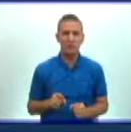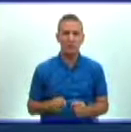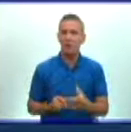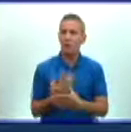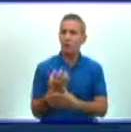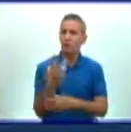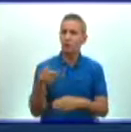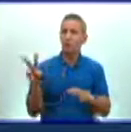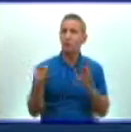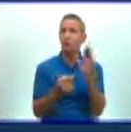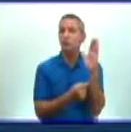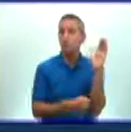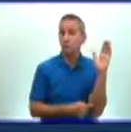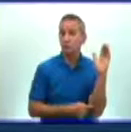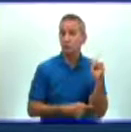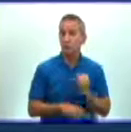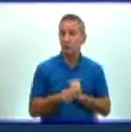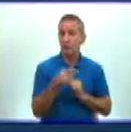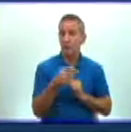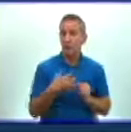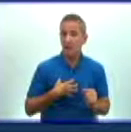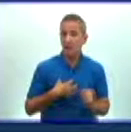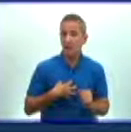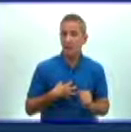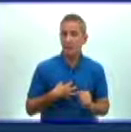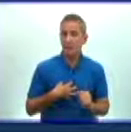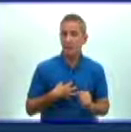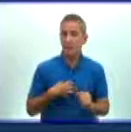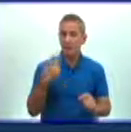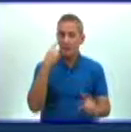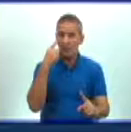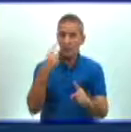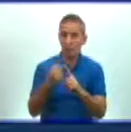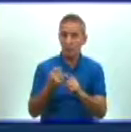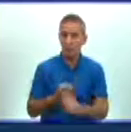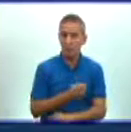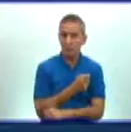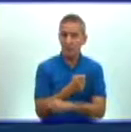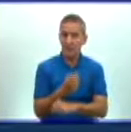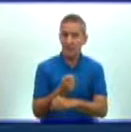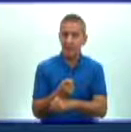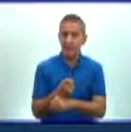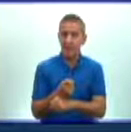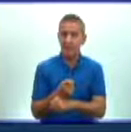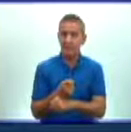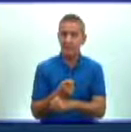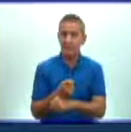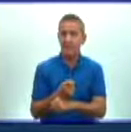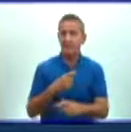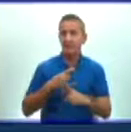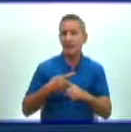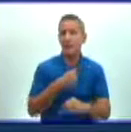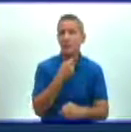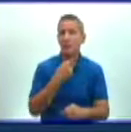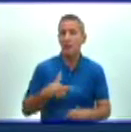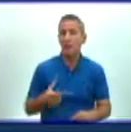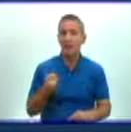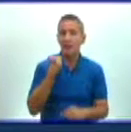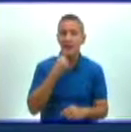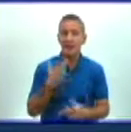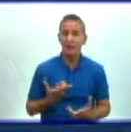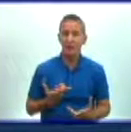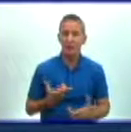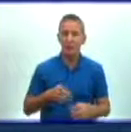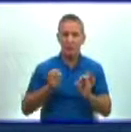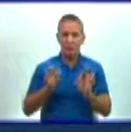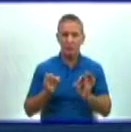virtudes. Él tiene como premisa enseñar a través de su ejemplo. Además, como